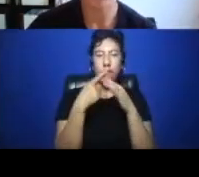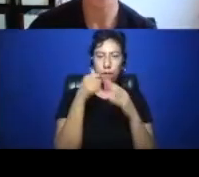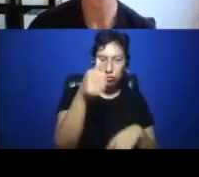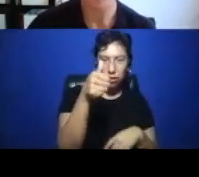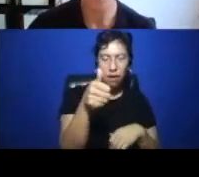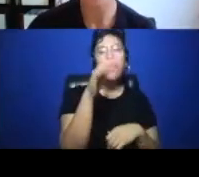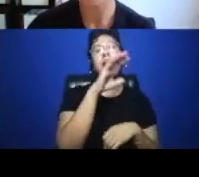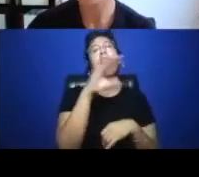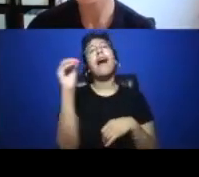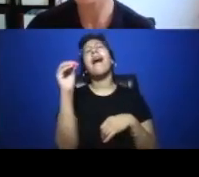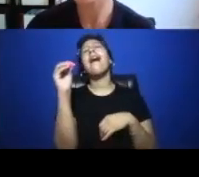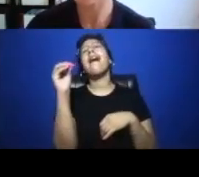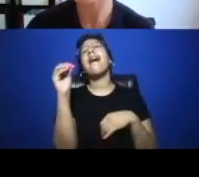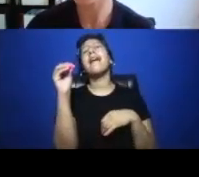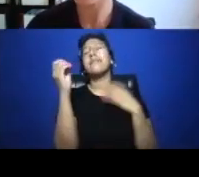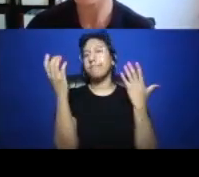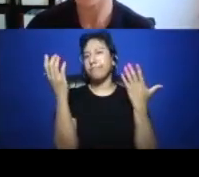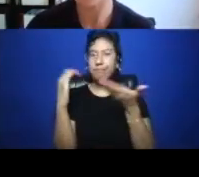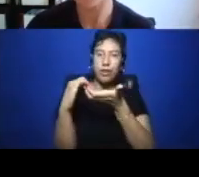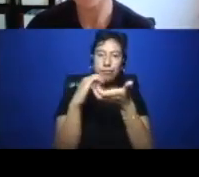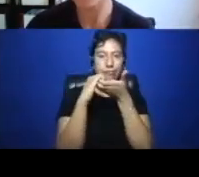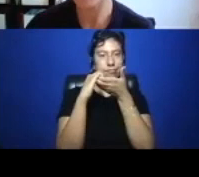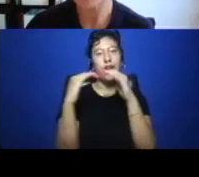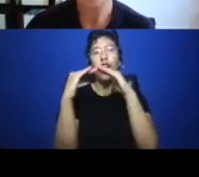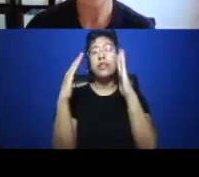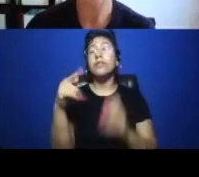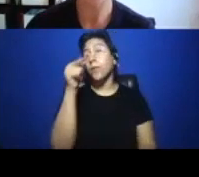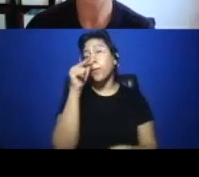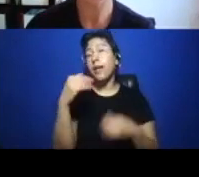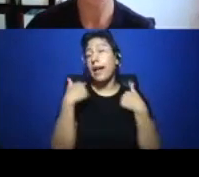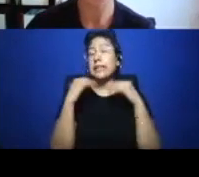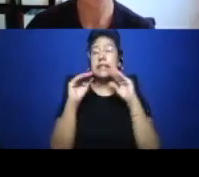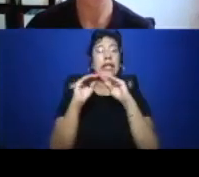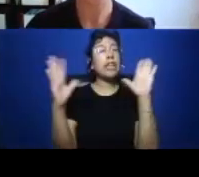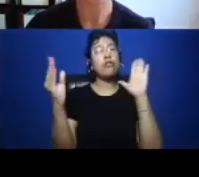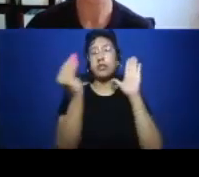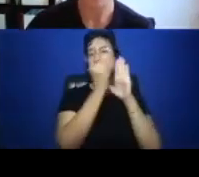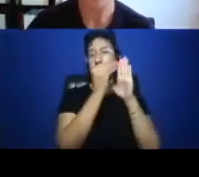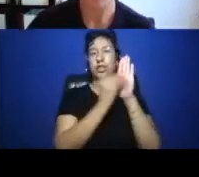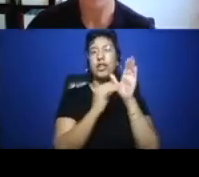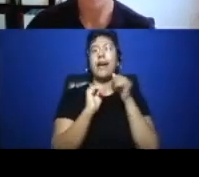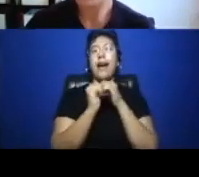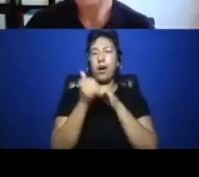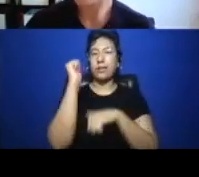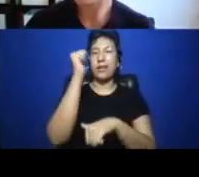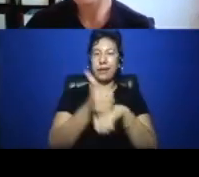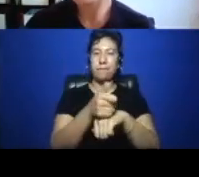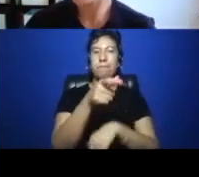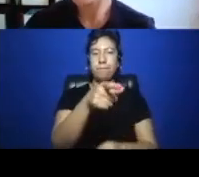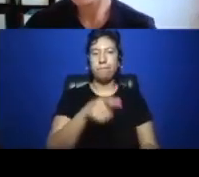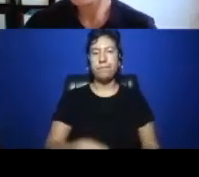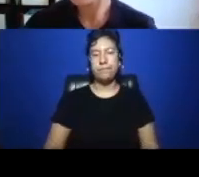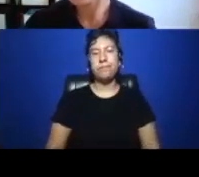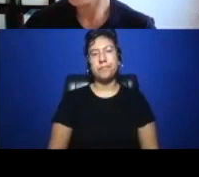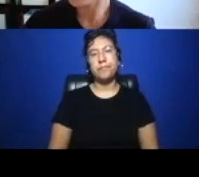Gmail. Es un buen lugar donde comenzar contigo y con tus colegas porque Google tiene mucha